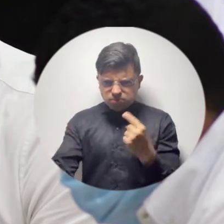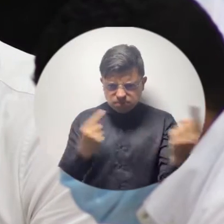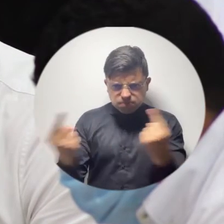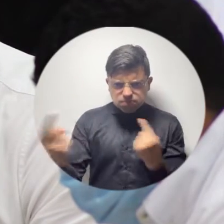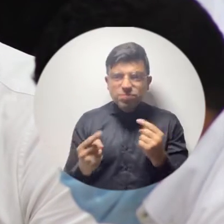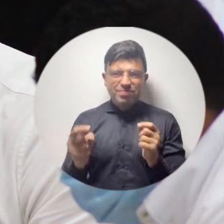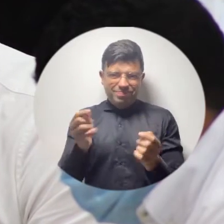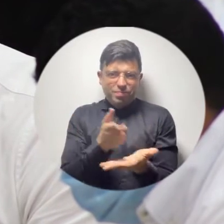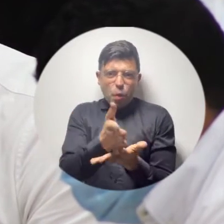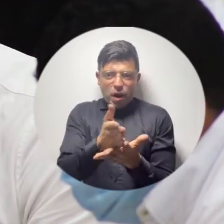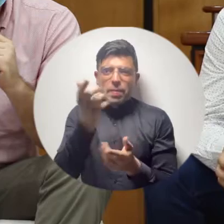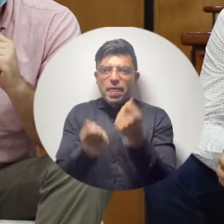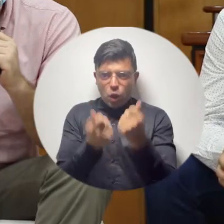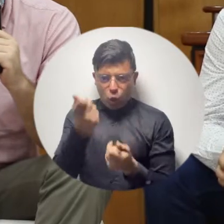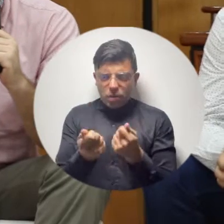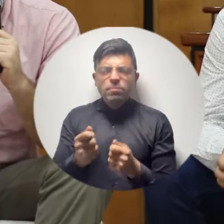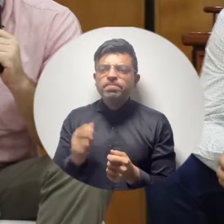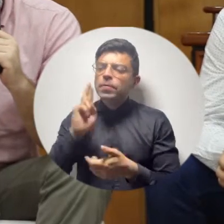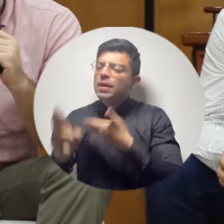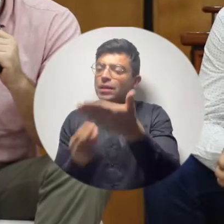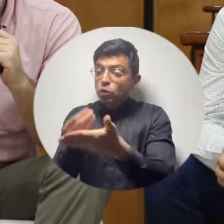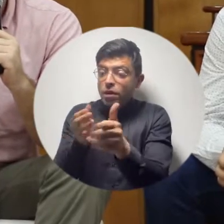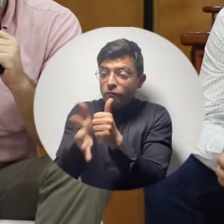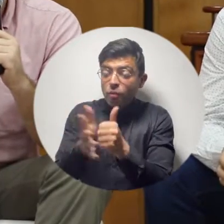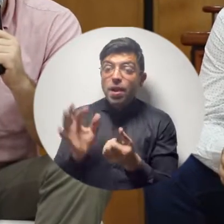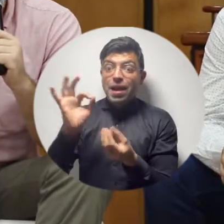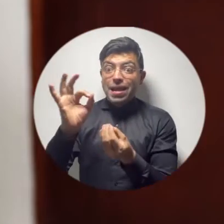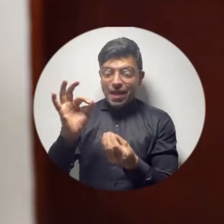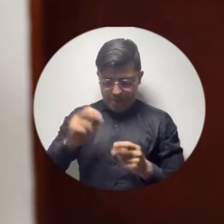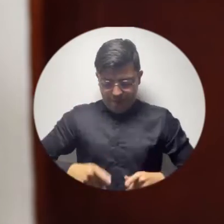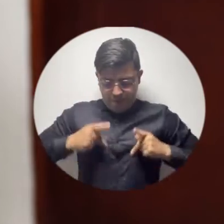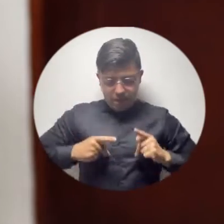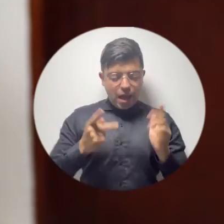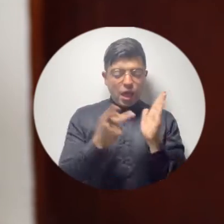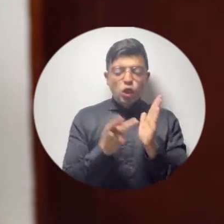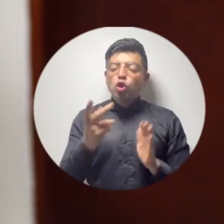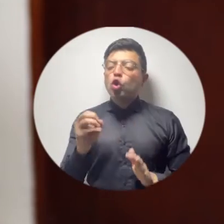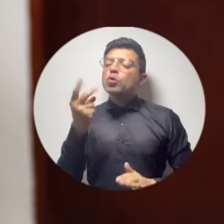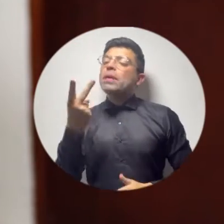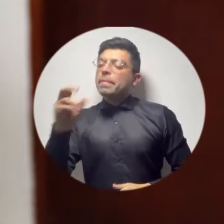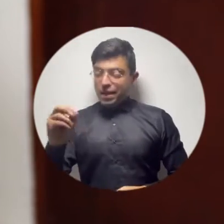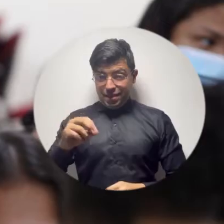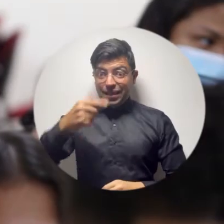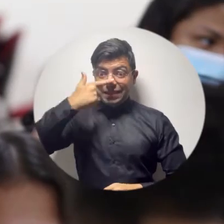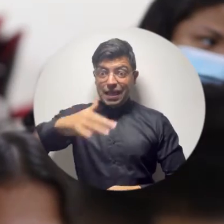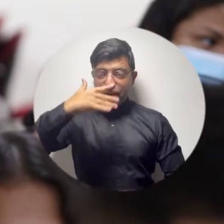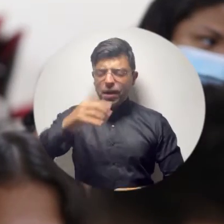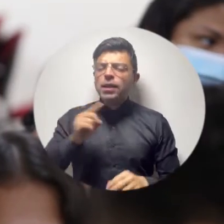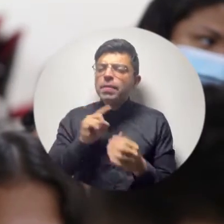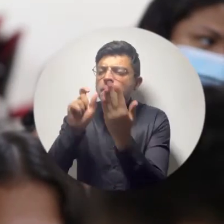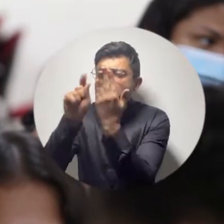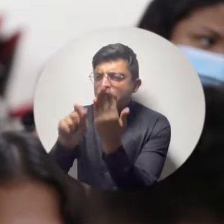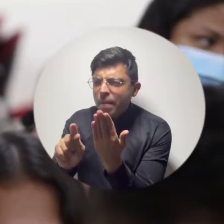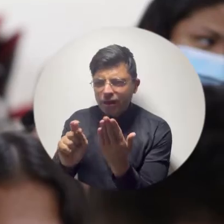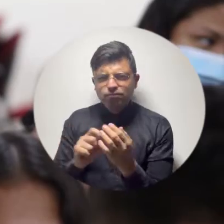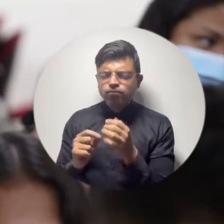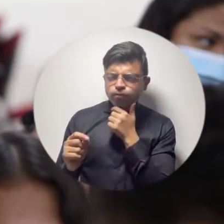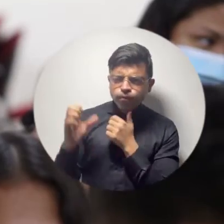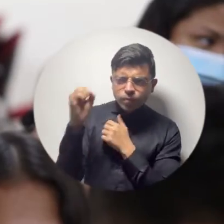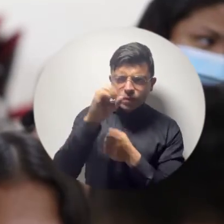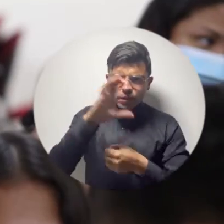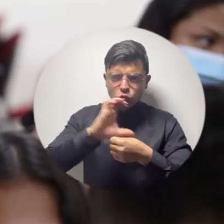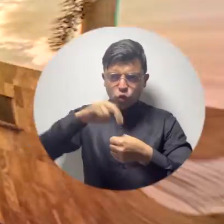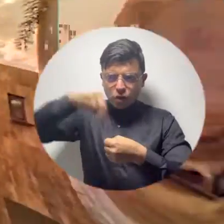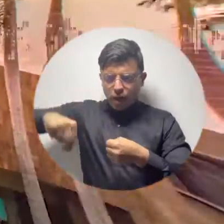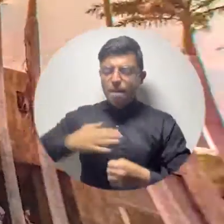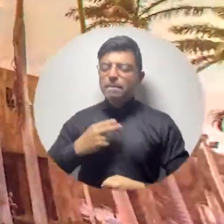economía para analizar los resultados del informe de calidad de vida 2020 de Santa Marta y de la encuesta de percepción ciudadana Mi Voz, Mi Ciudad,